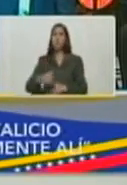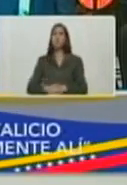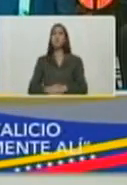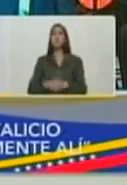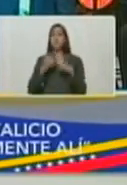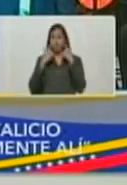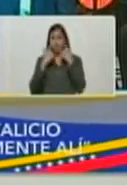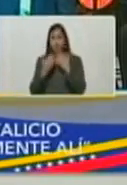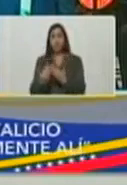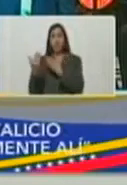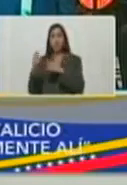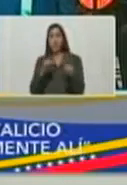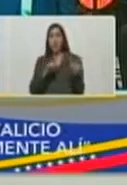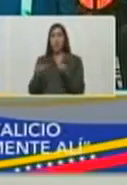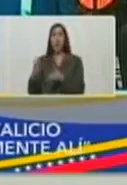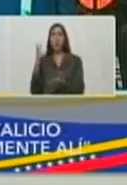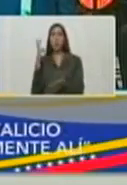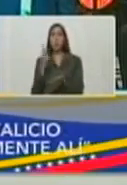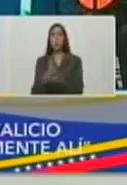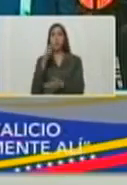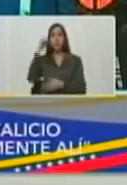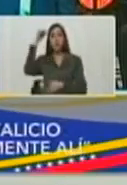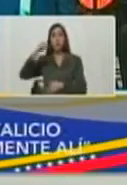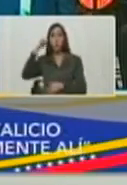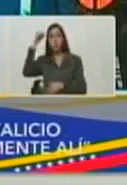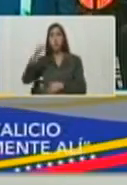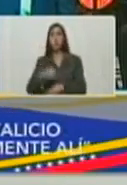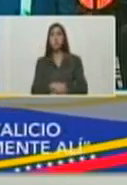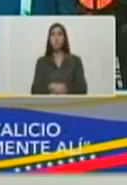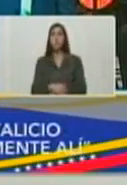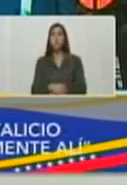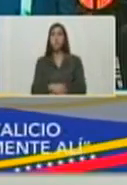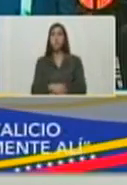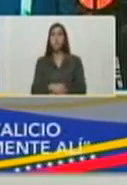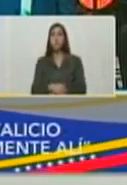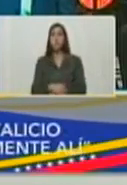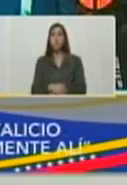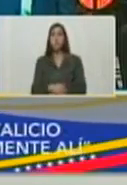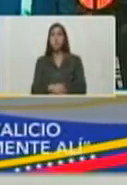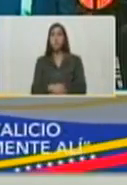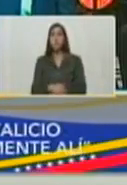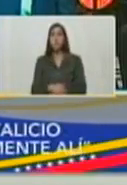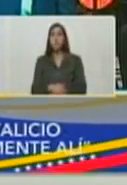a ver este video, ¿estamos listos? Les regalo este video a Venezuela. Adelante, Ali Primera.